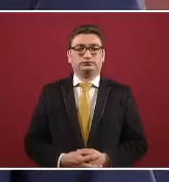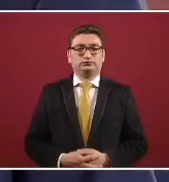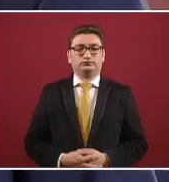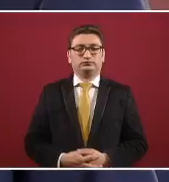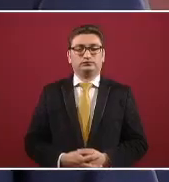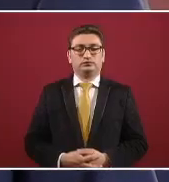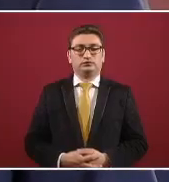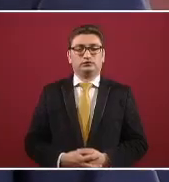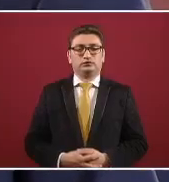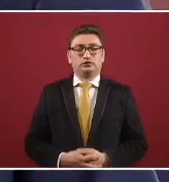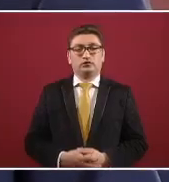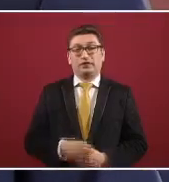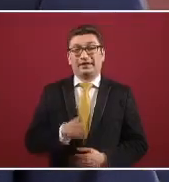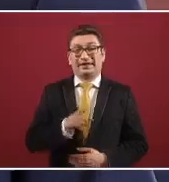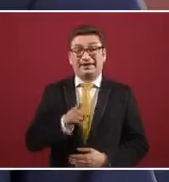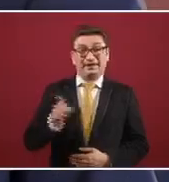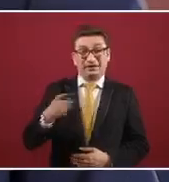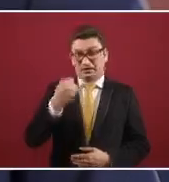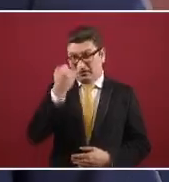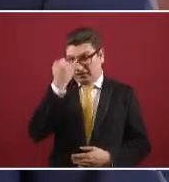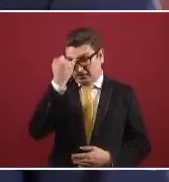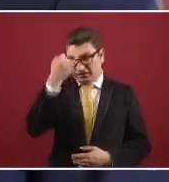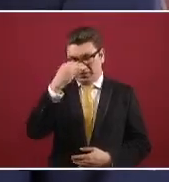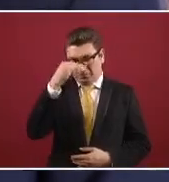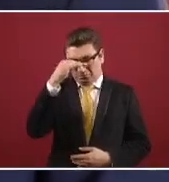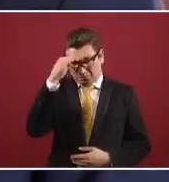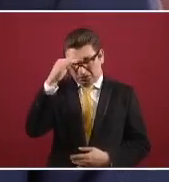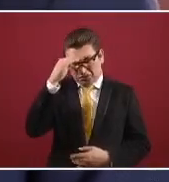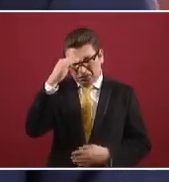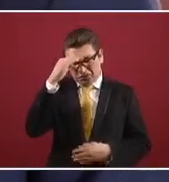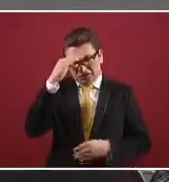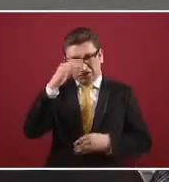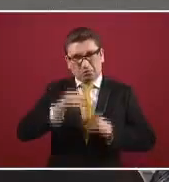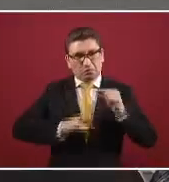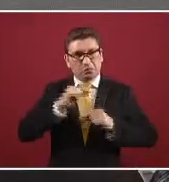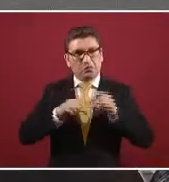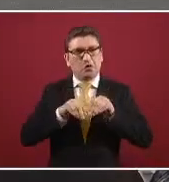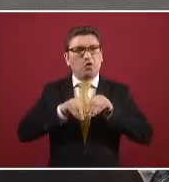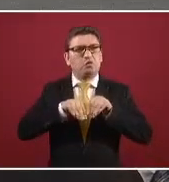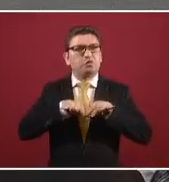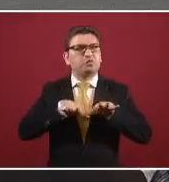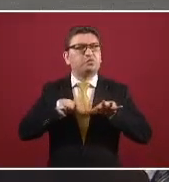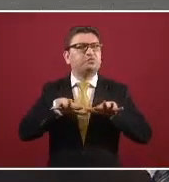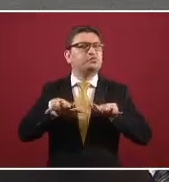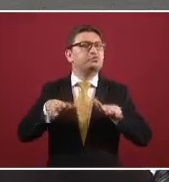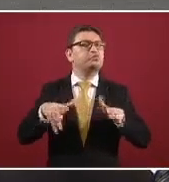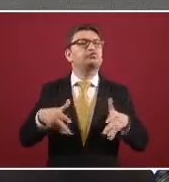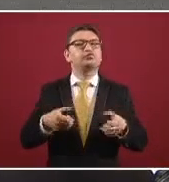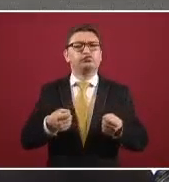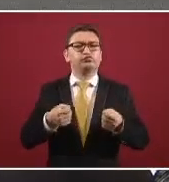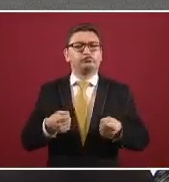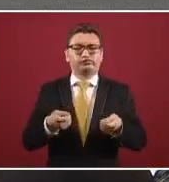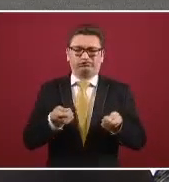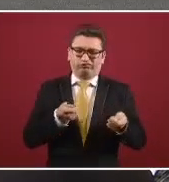pensamiento, una nueva corriente de pensamiento que fueron imponiendo, y cuesta trabajo